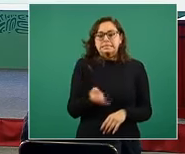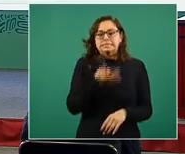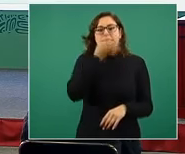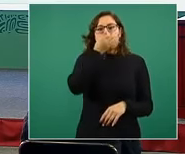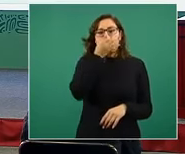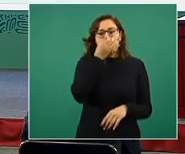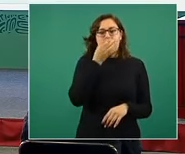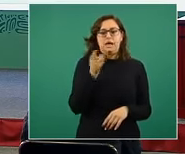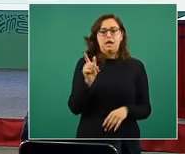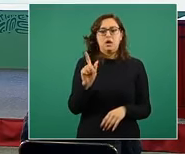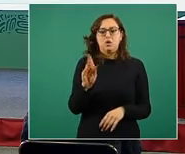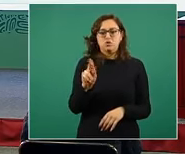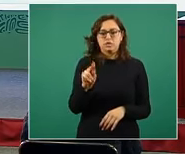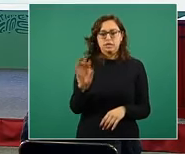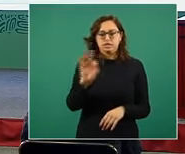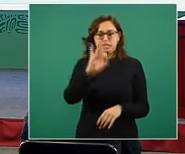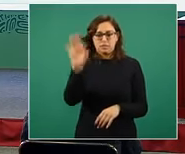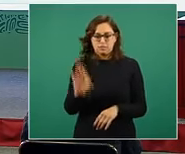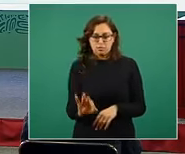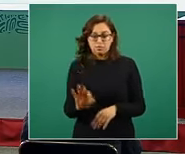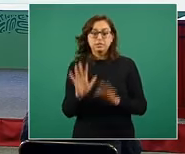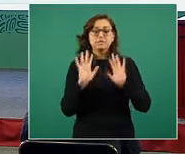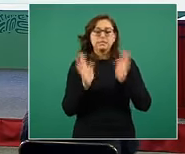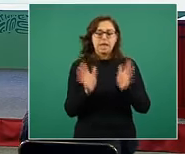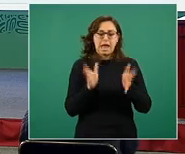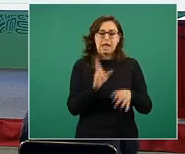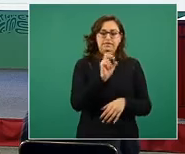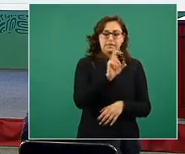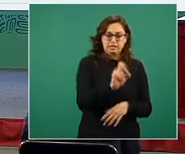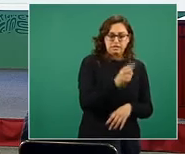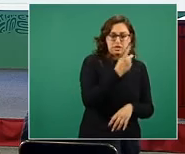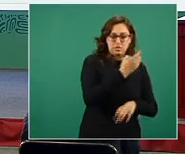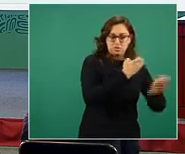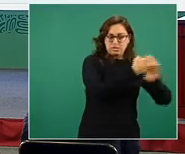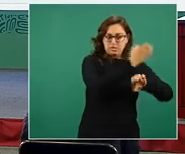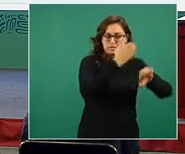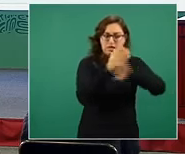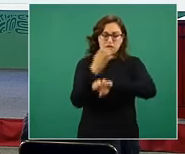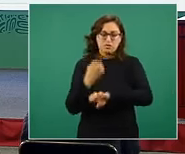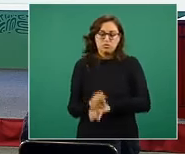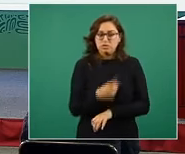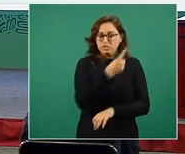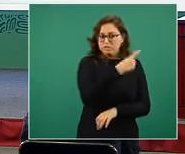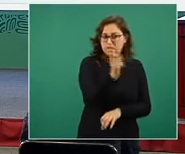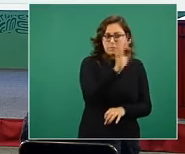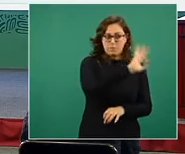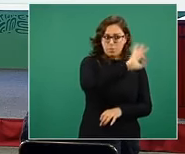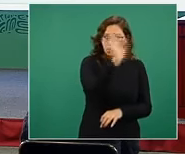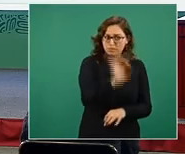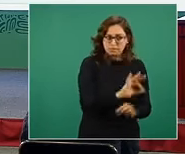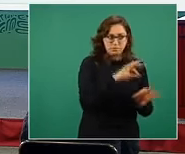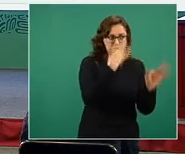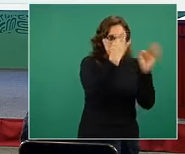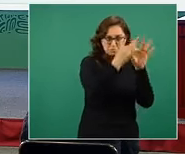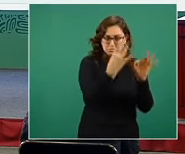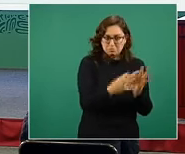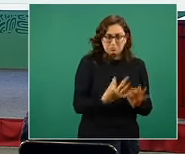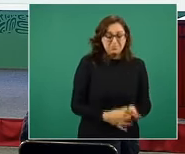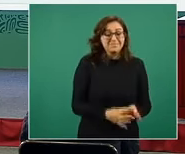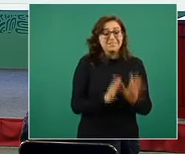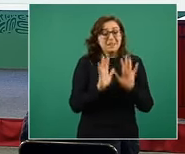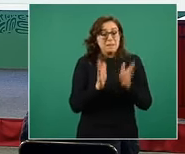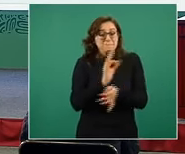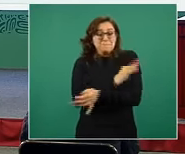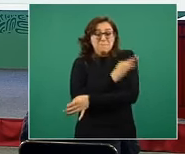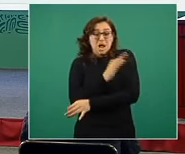federativas las que han completado al 100%, se está agotando ya lo que poco que queda del paquete. El ritmo al que se progresa, recordar